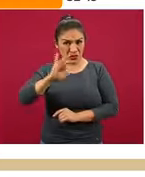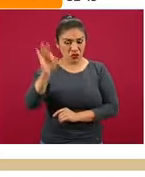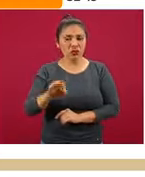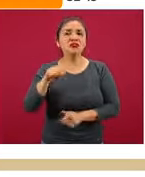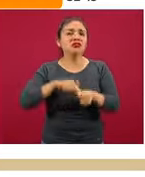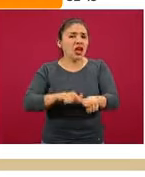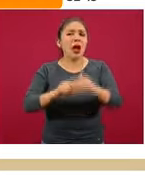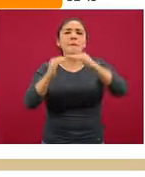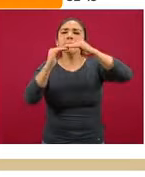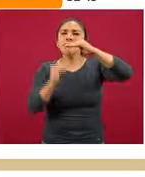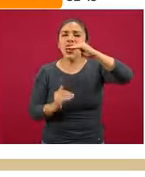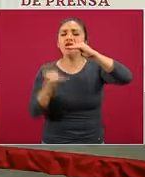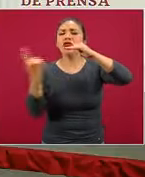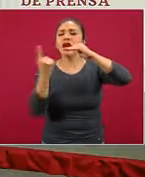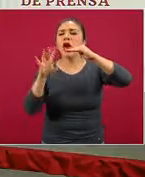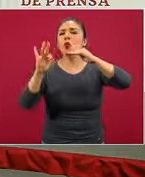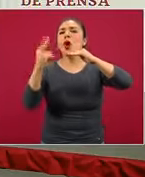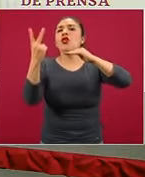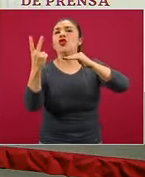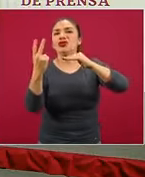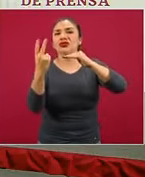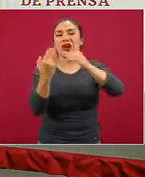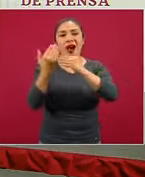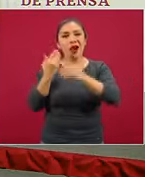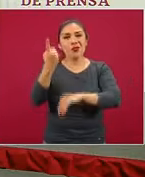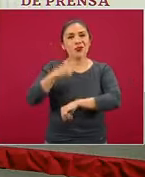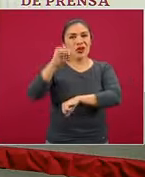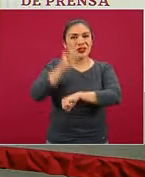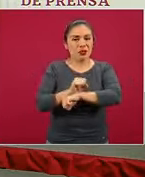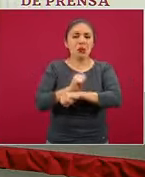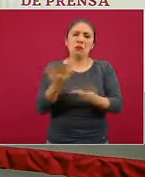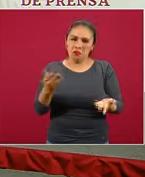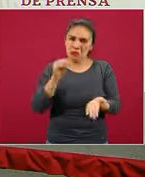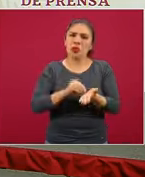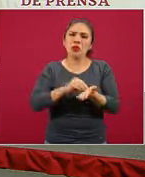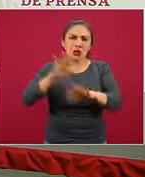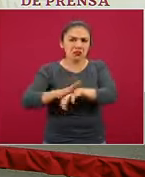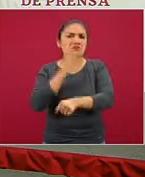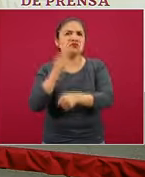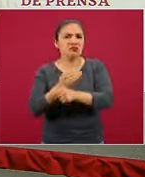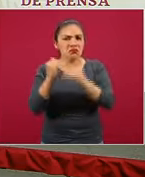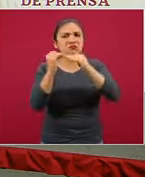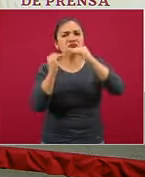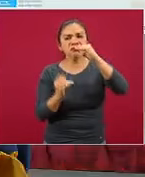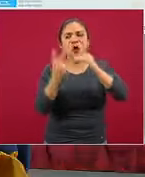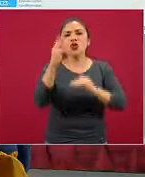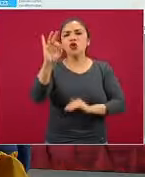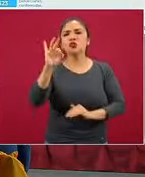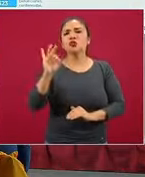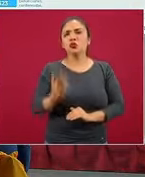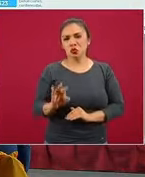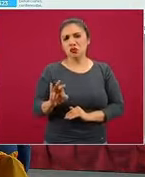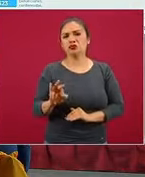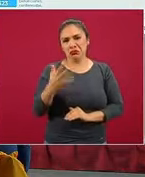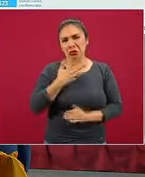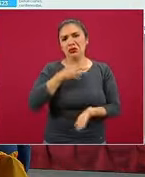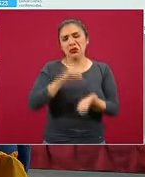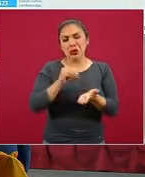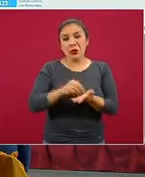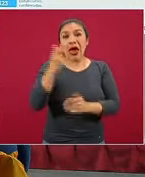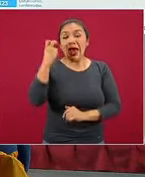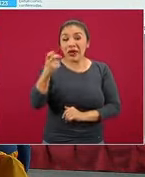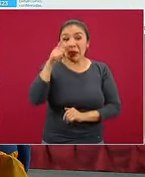por debajo del 42 que teníamos la semana pasada. O sea, todavía tenemos una reducción de 2 puntos porcentuales, y es